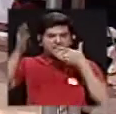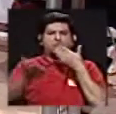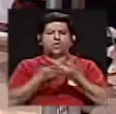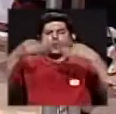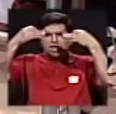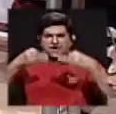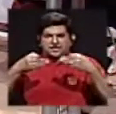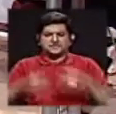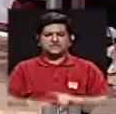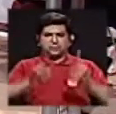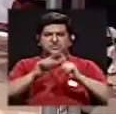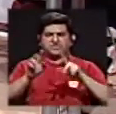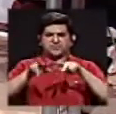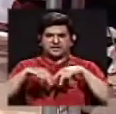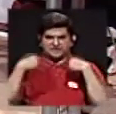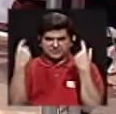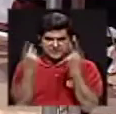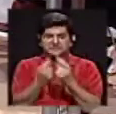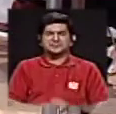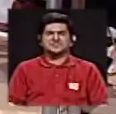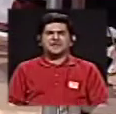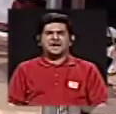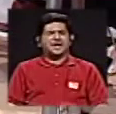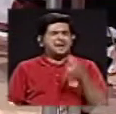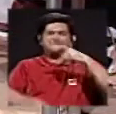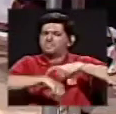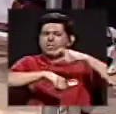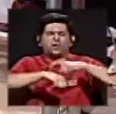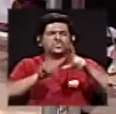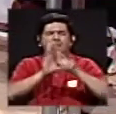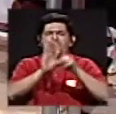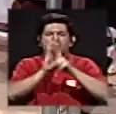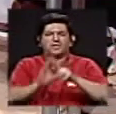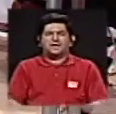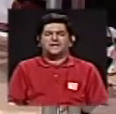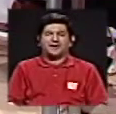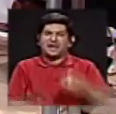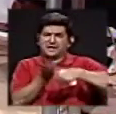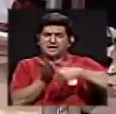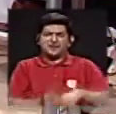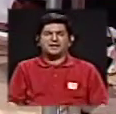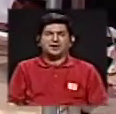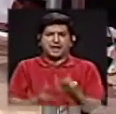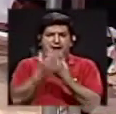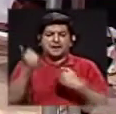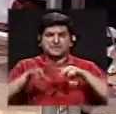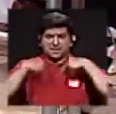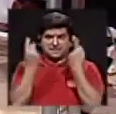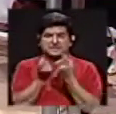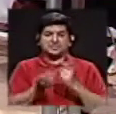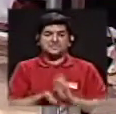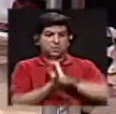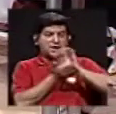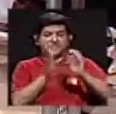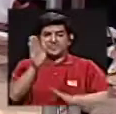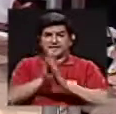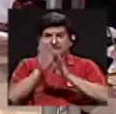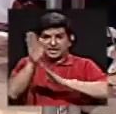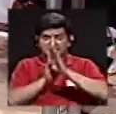disposición de las partes la estrechez del marco temporal y legal y que el bipartidismo diseñó para inhibir el desarrollo democrático